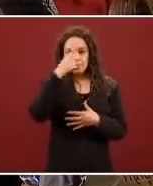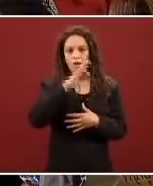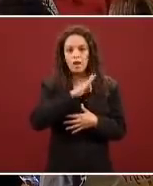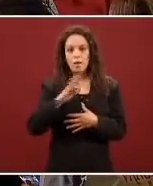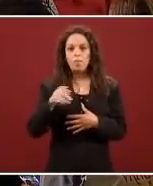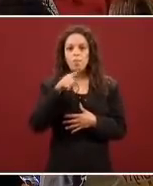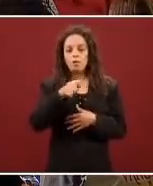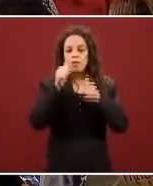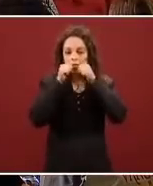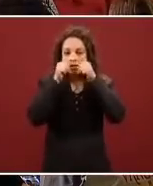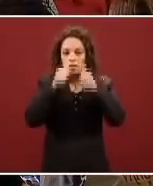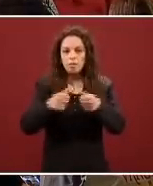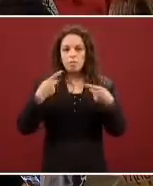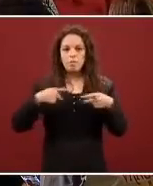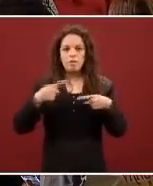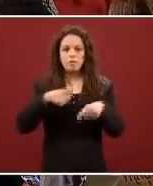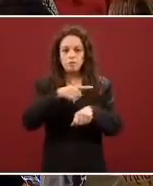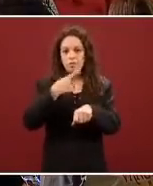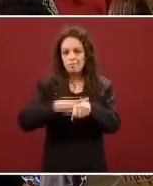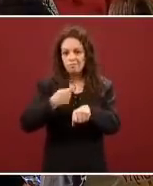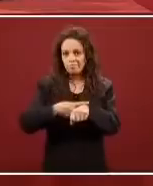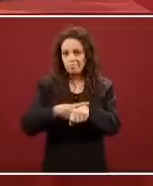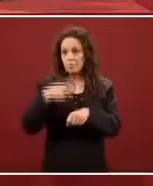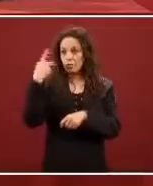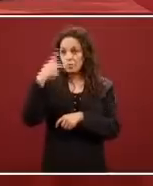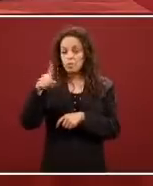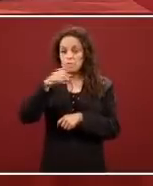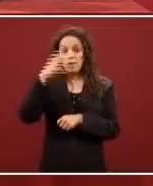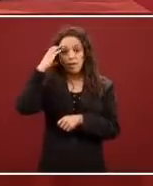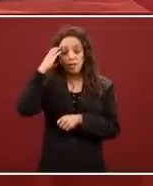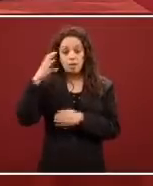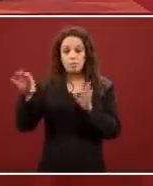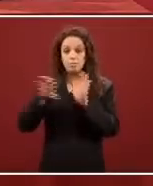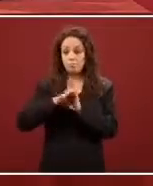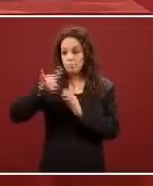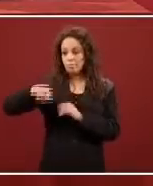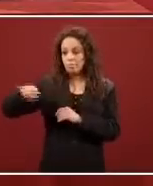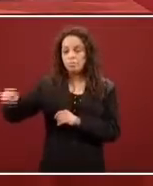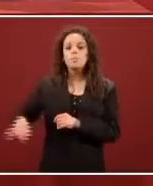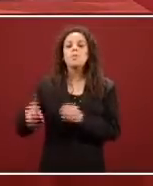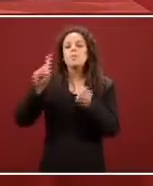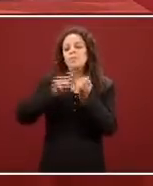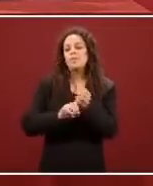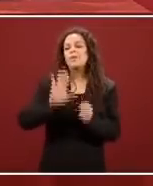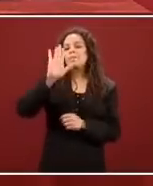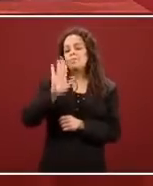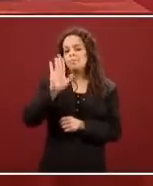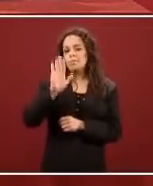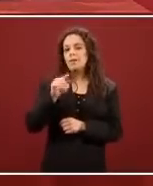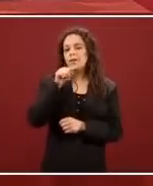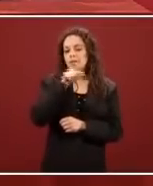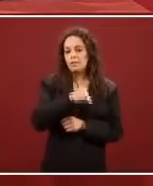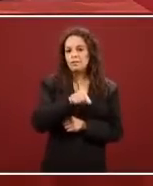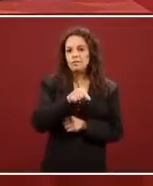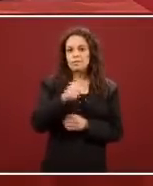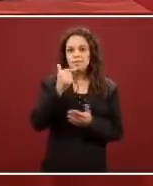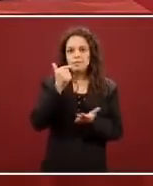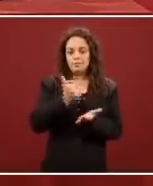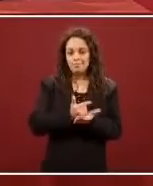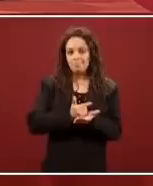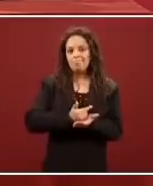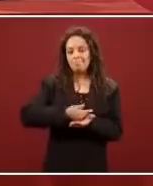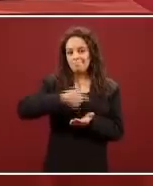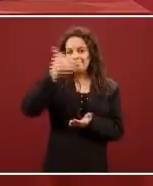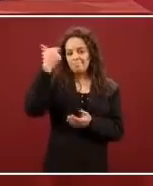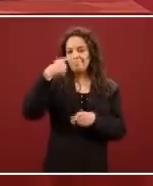y adaptar cuartos como si fuera de cuidados intensivos. A esto se le llama reconversión hospitalaria. Y de